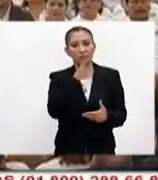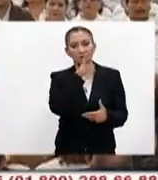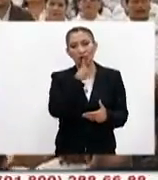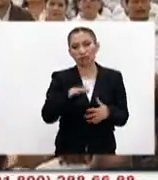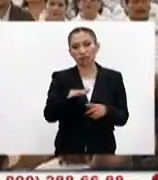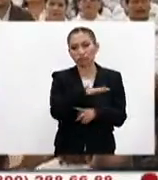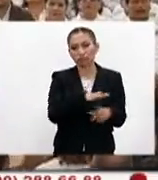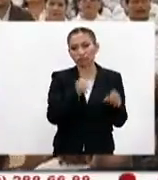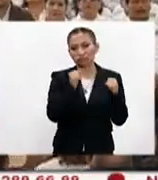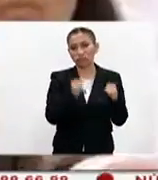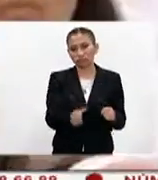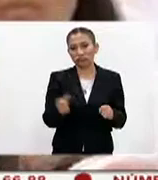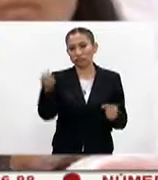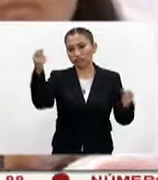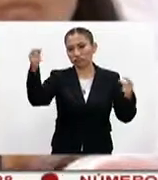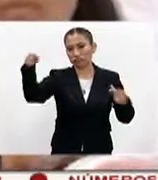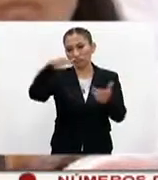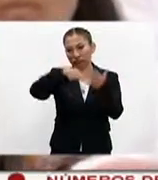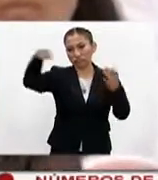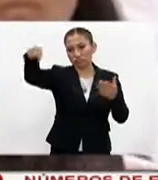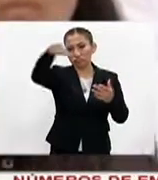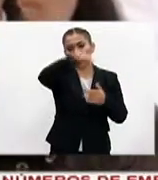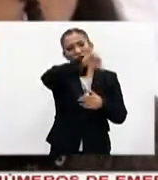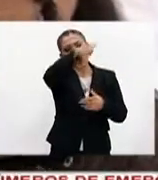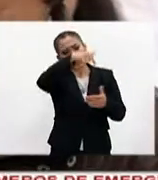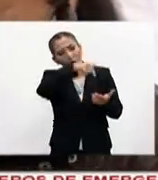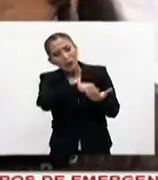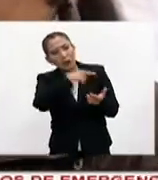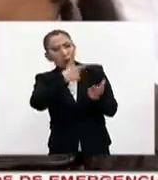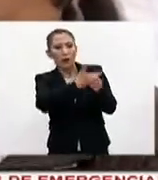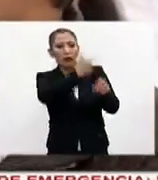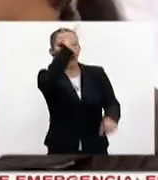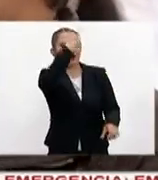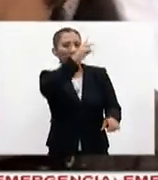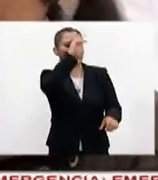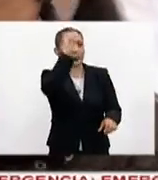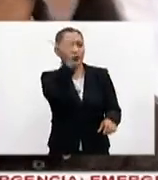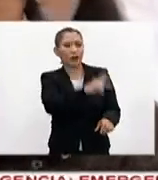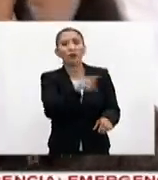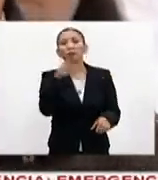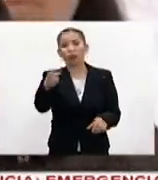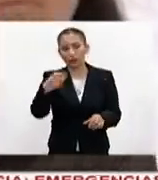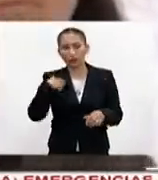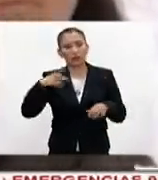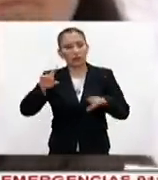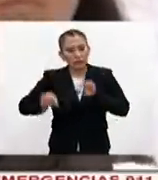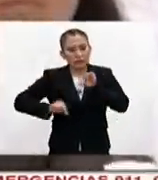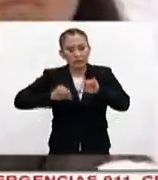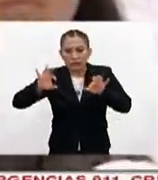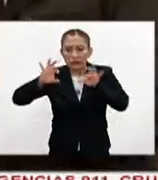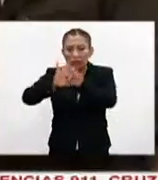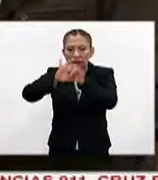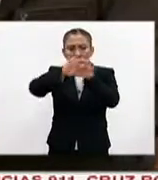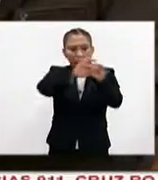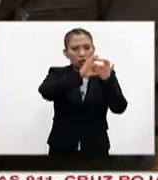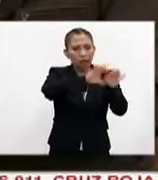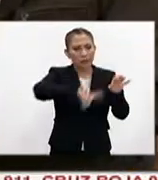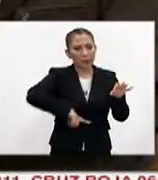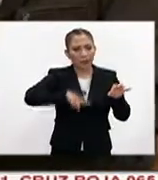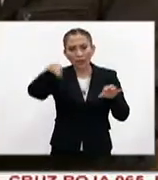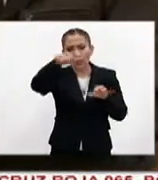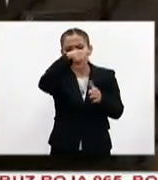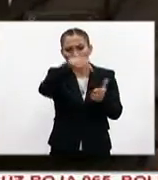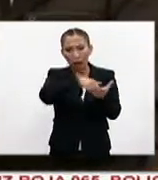mejorar condiciones de seguridad en algunos lugares y en otras partes se ha agravado y por eso estamos cerrando filas con los